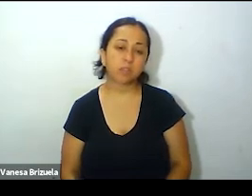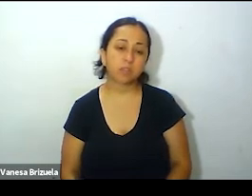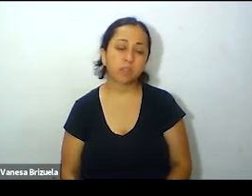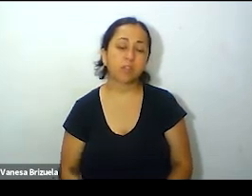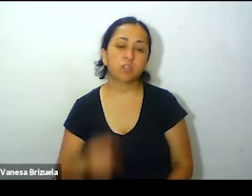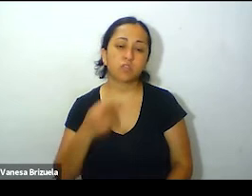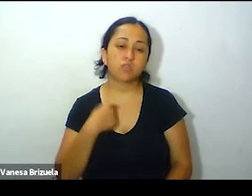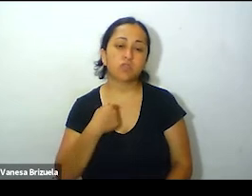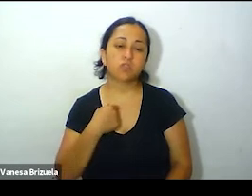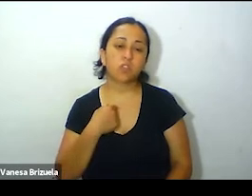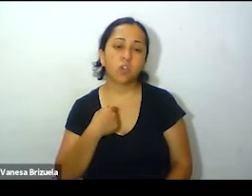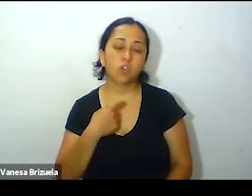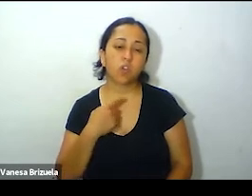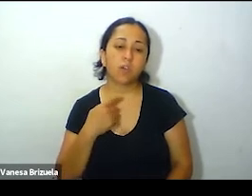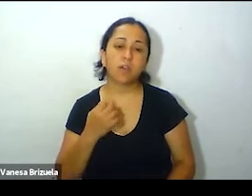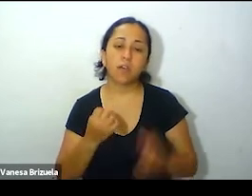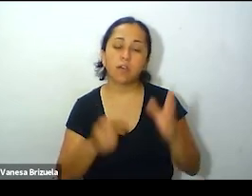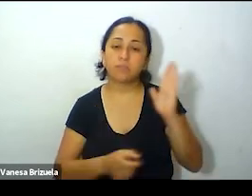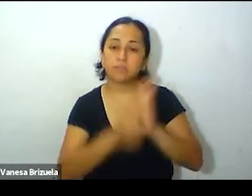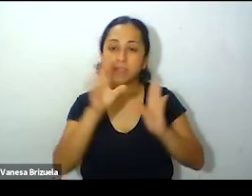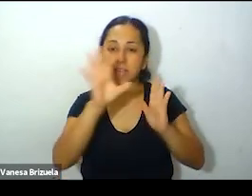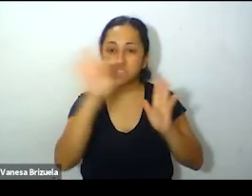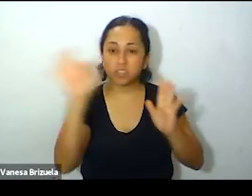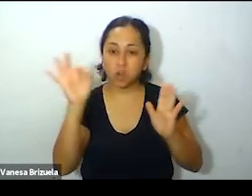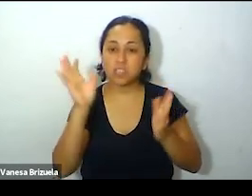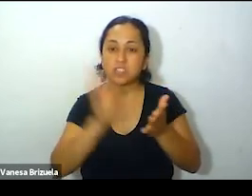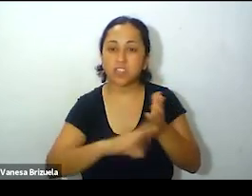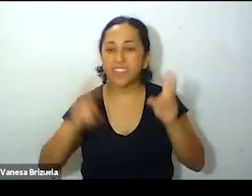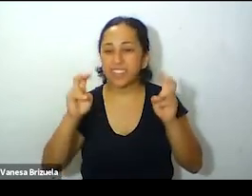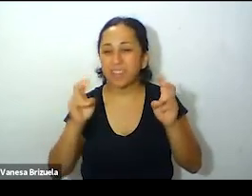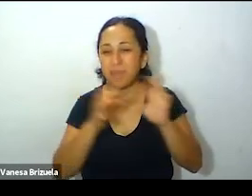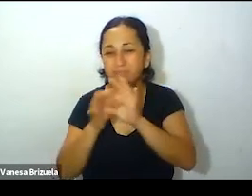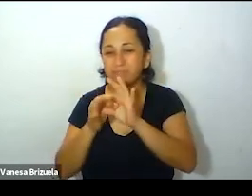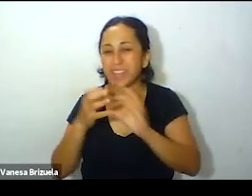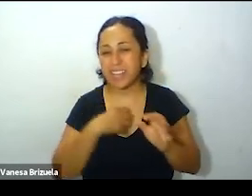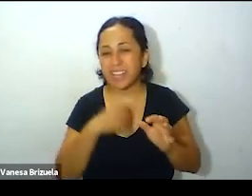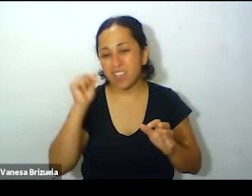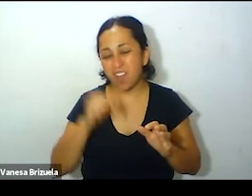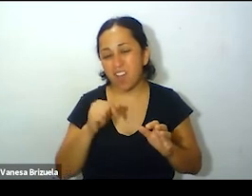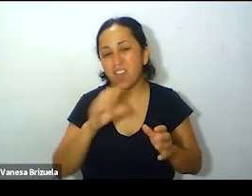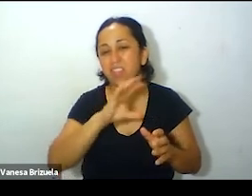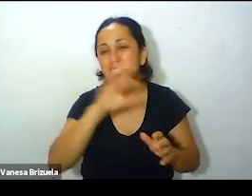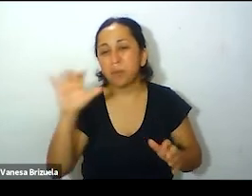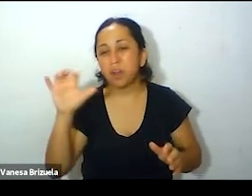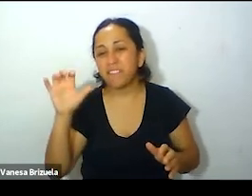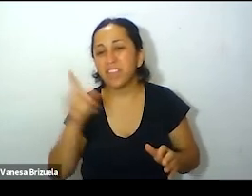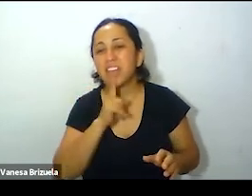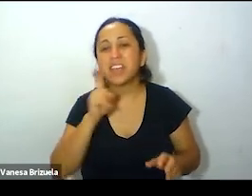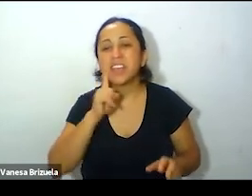Yo estoy haciendo una story referida a la clase de hoy que diseñamos con tipografía. Elegí